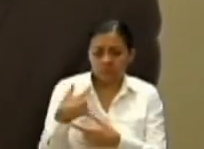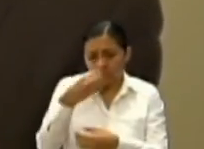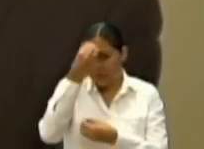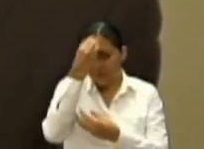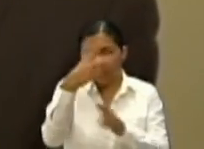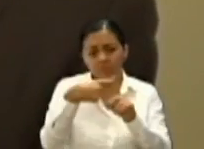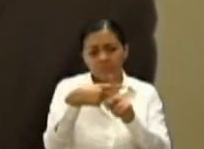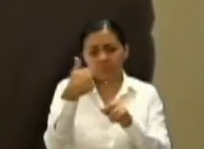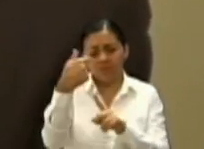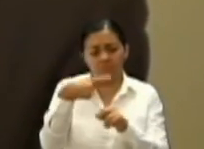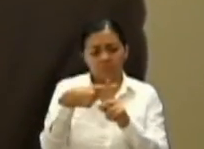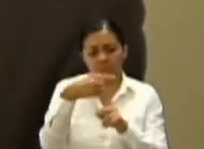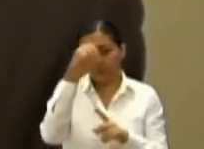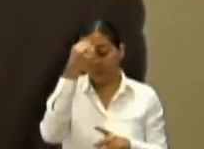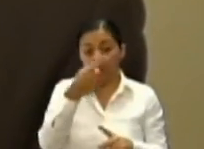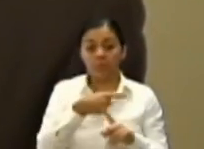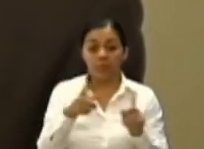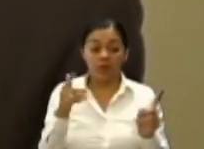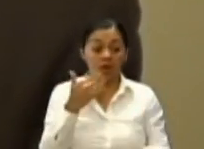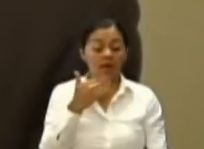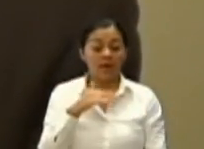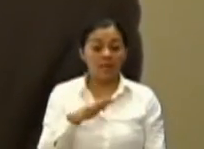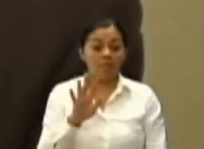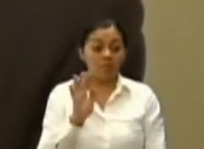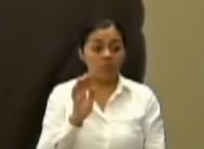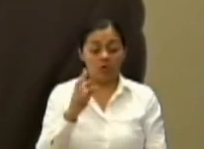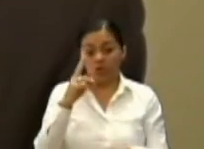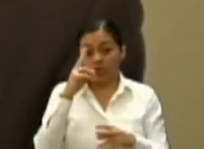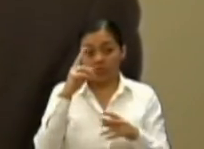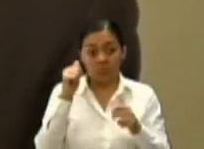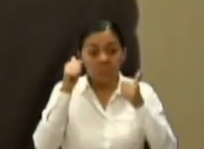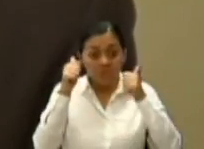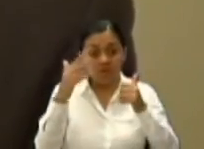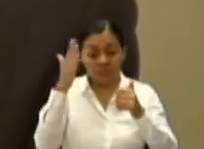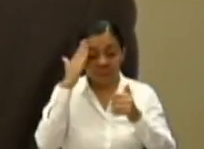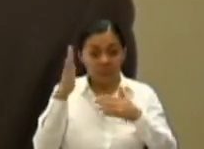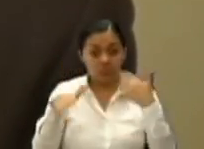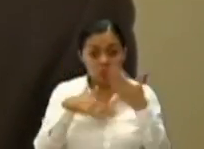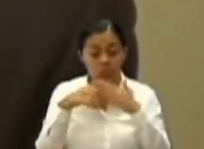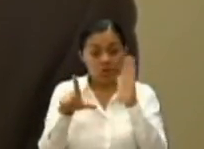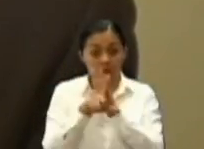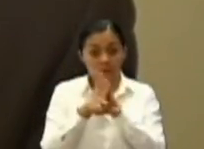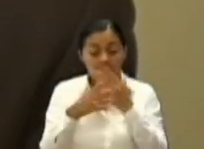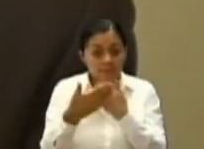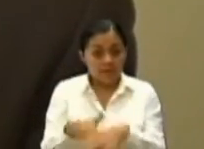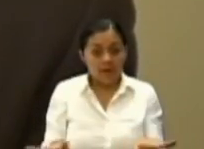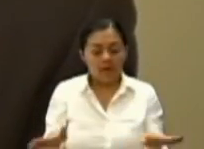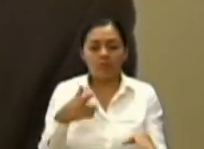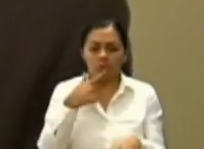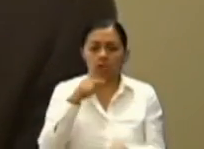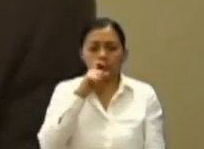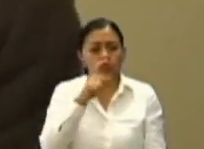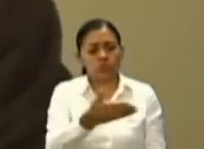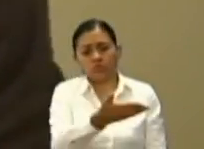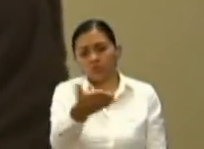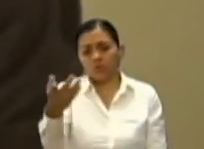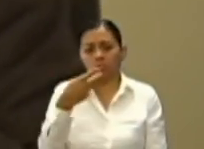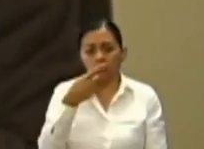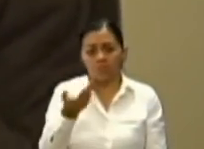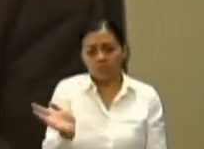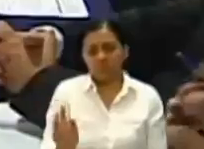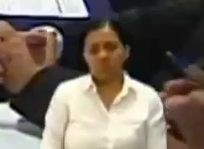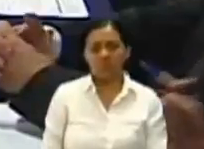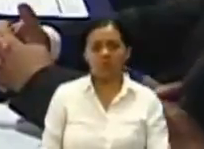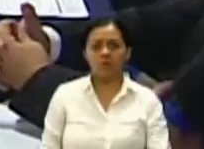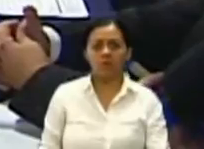sobre las leyes y si hay un adecuado conocimiento de la ley yo no tengo problema en ponerla a consulta del pueblo ecuatoriano